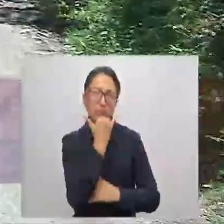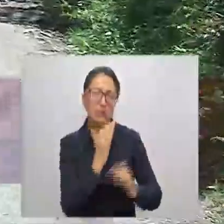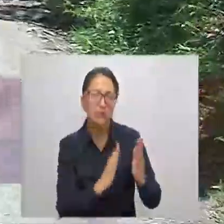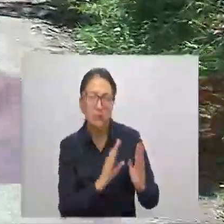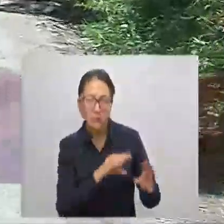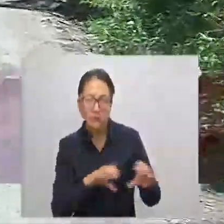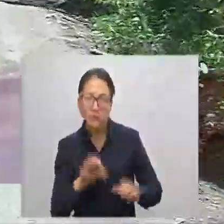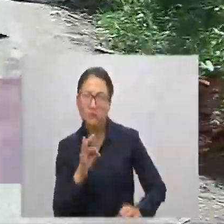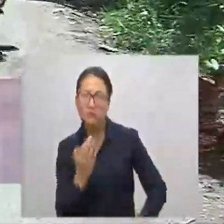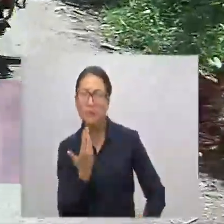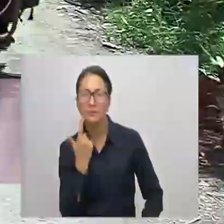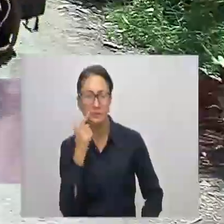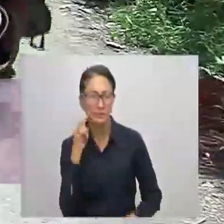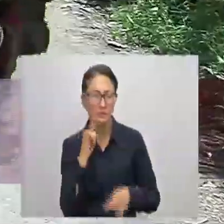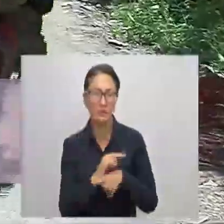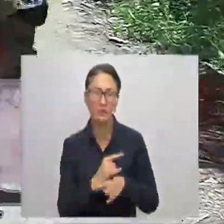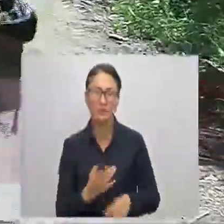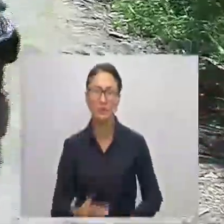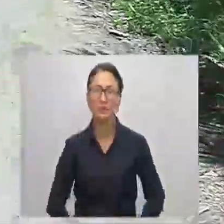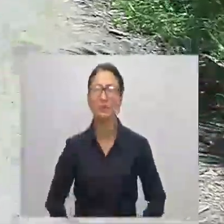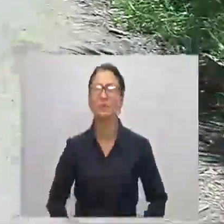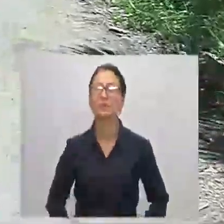atenta a su desarrollo.